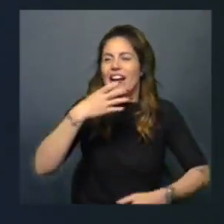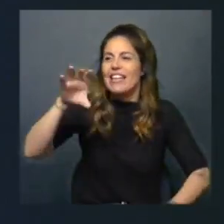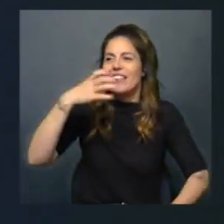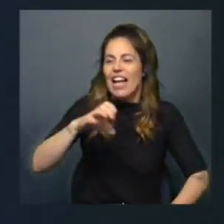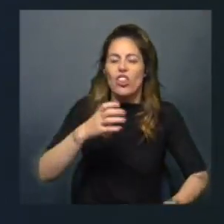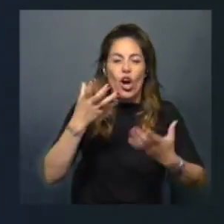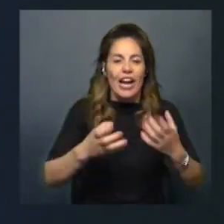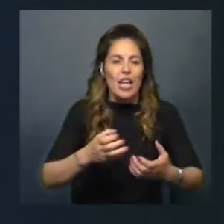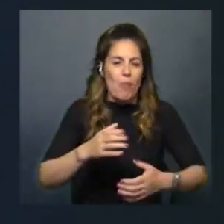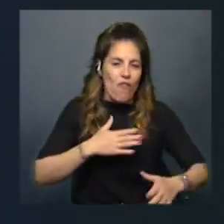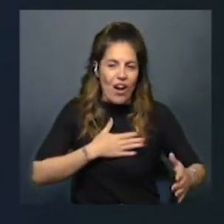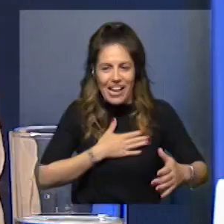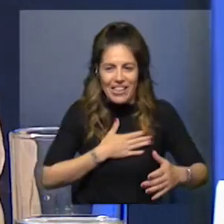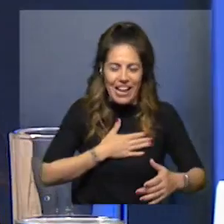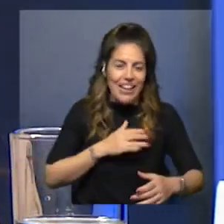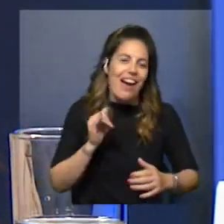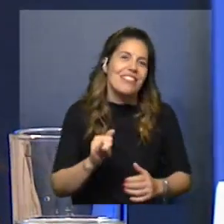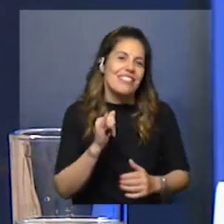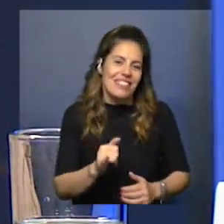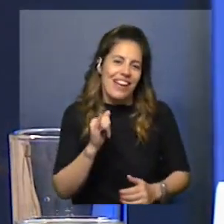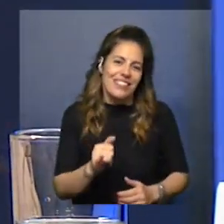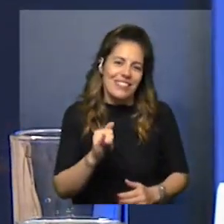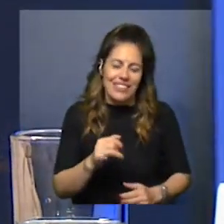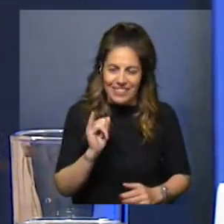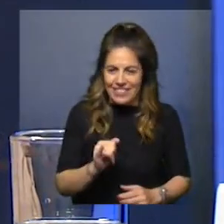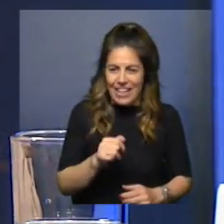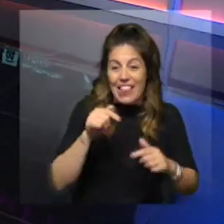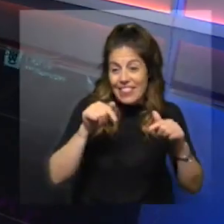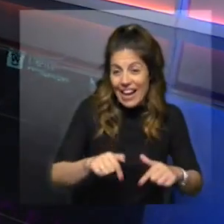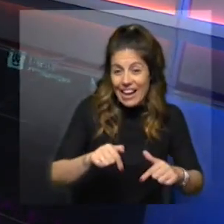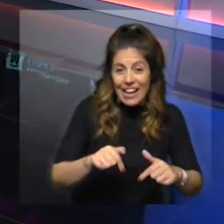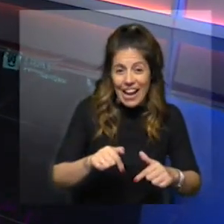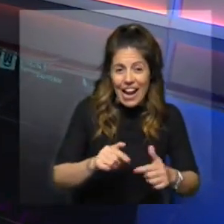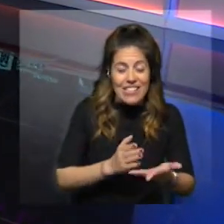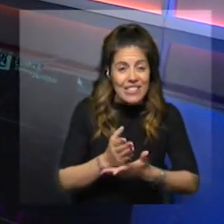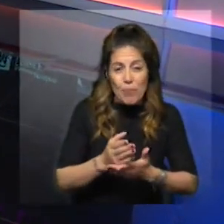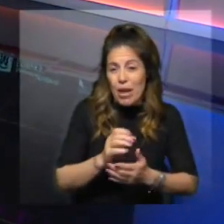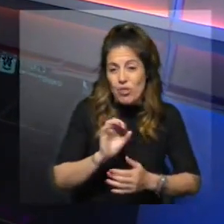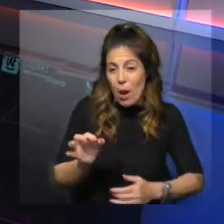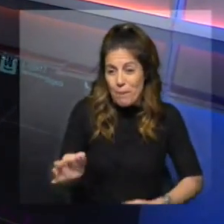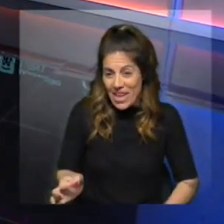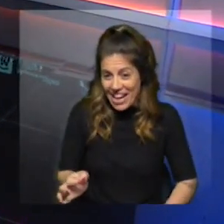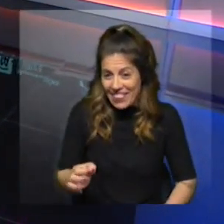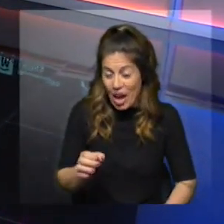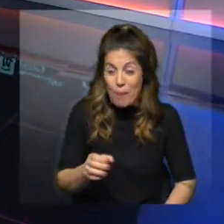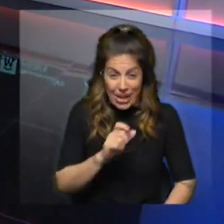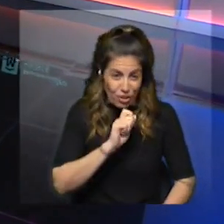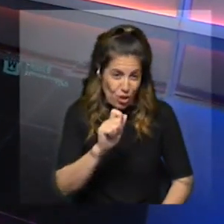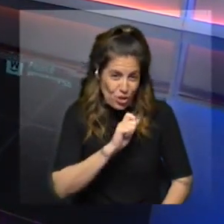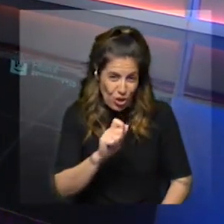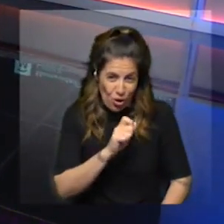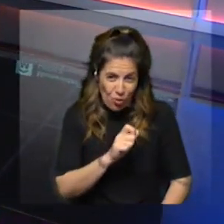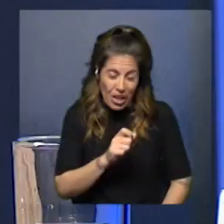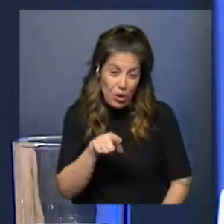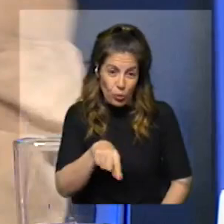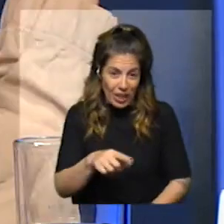bien. Que así y sea, que así va sea. Va a ser así. Que así que nada, de acá acostumbramos a mandar mucha mierda para estos shows. Y bueno,